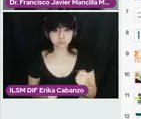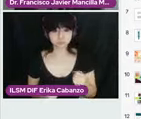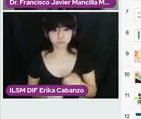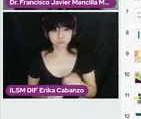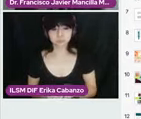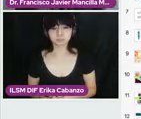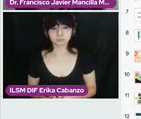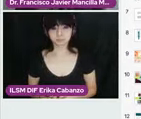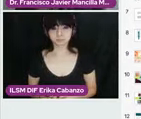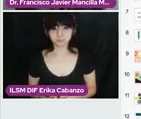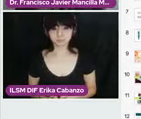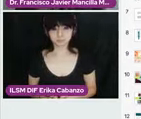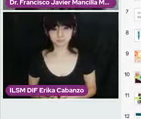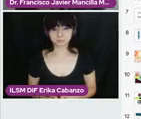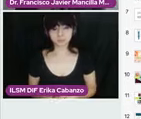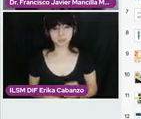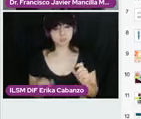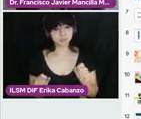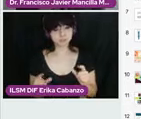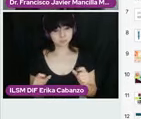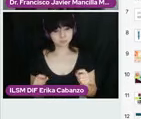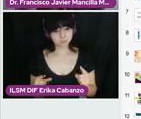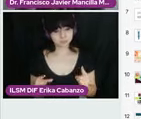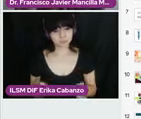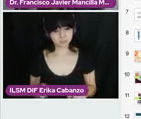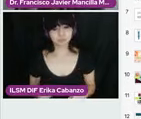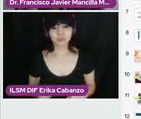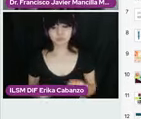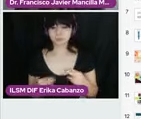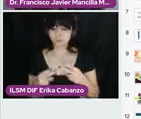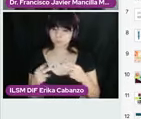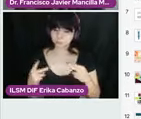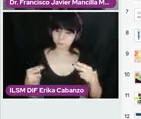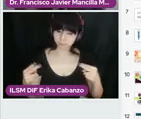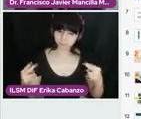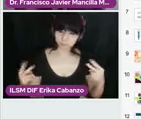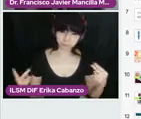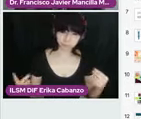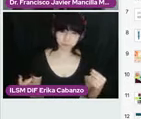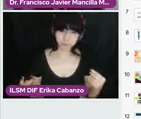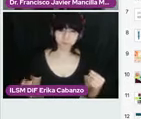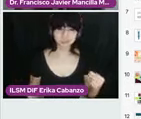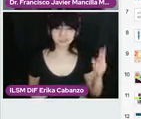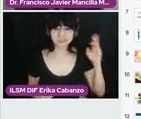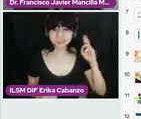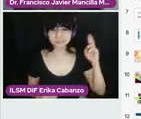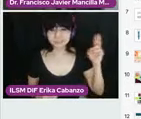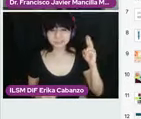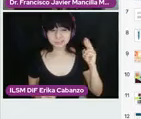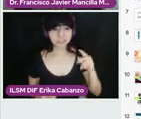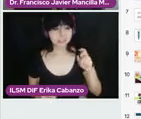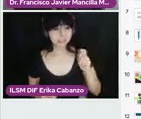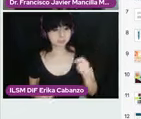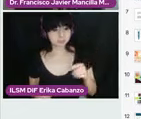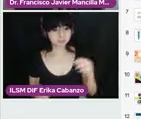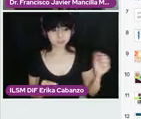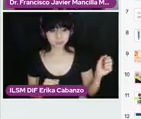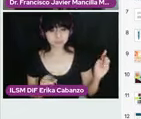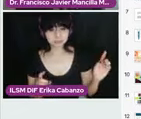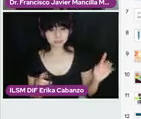Los desgastes de la articulación temporomandibular generan zumbido y dada su cercanía con el oído, se transmiten